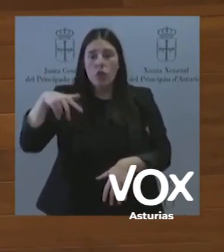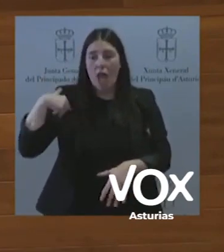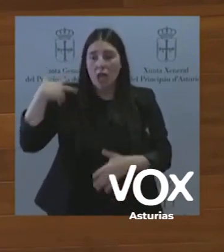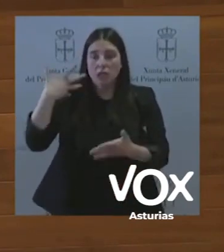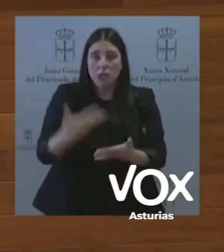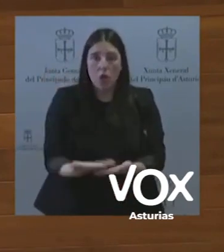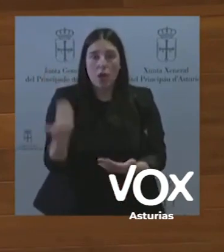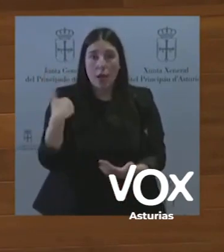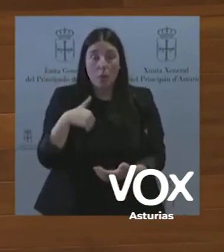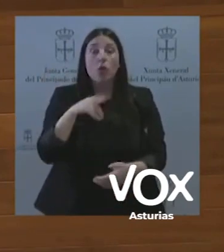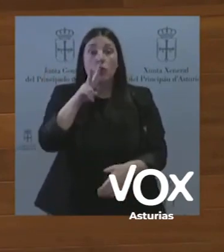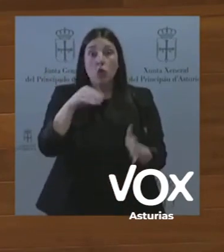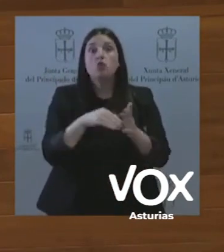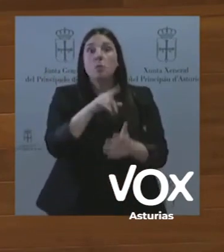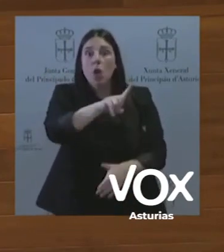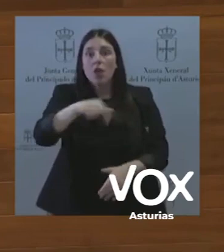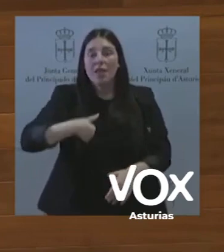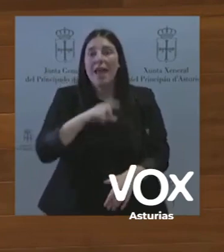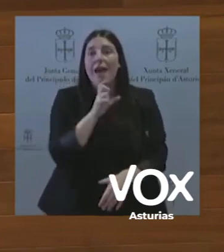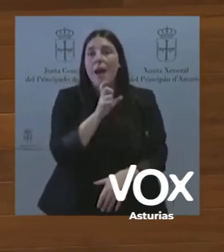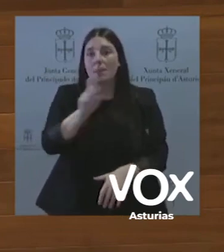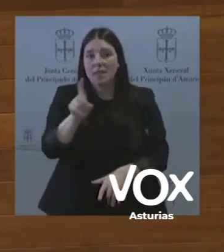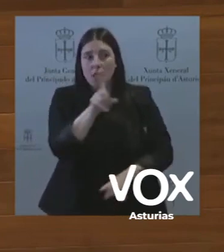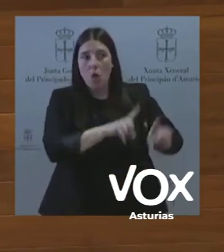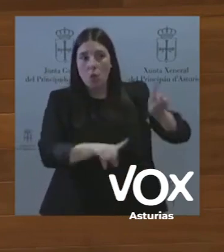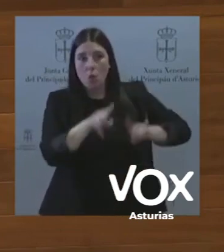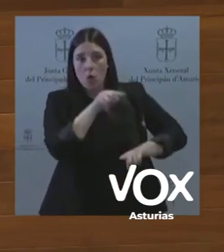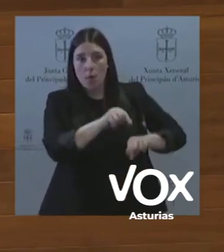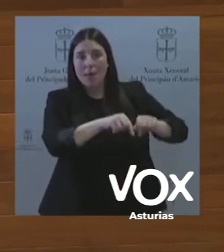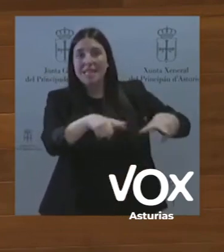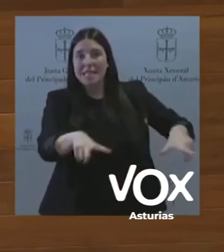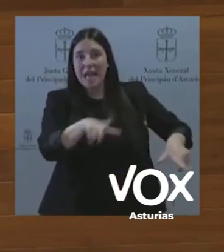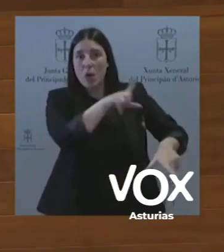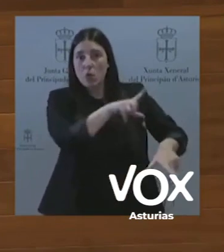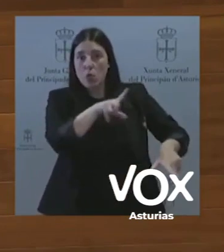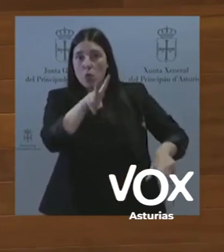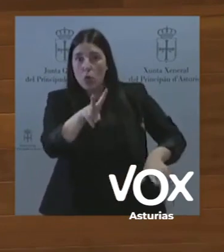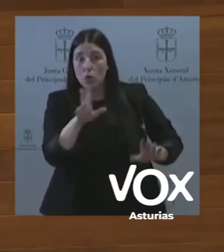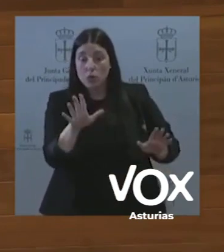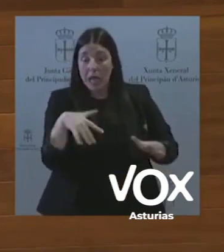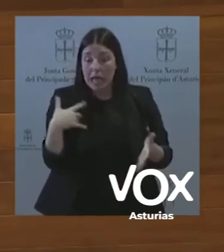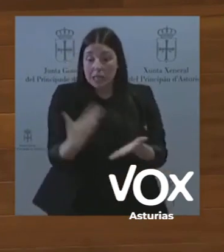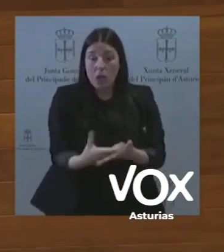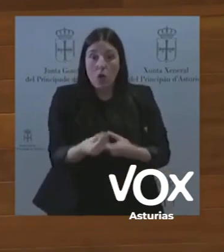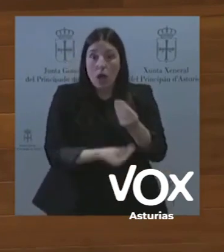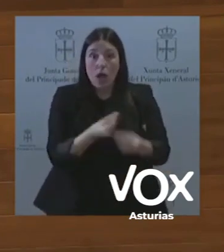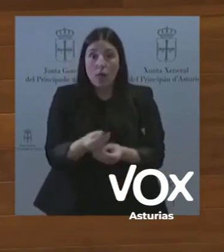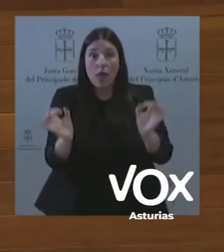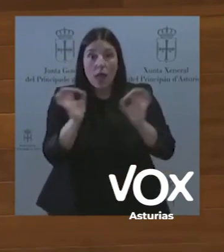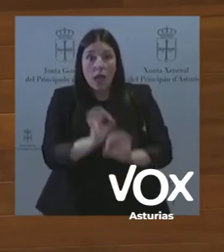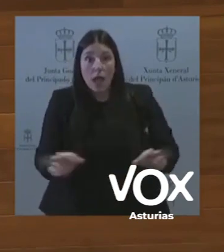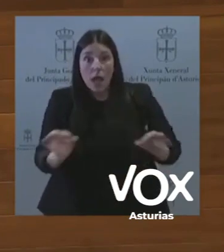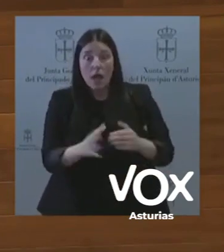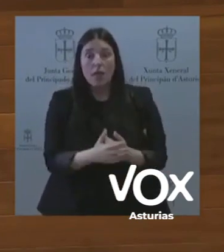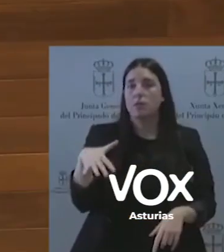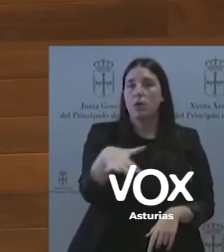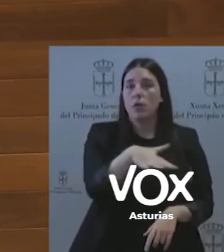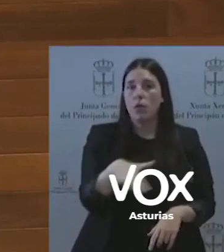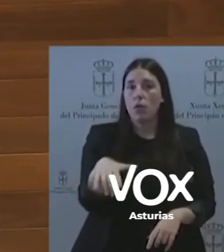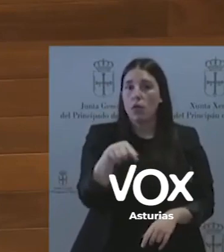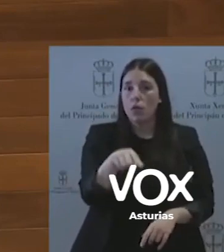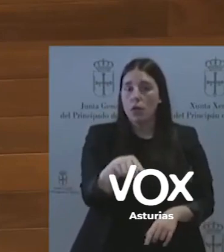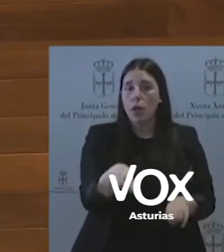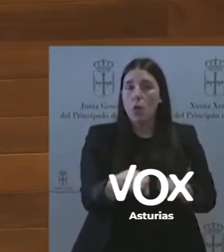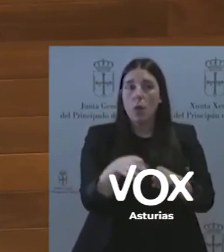el 112, no se haya hecho nada para mejorarla. No se hayan ni siquiera incrementado las dotaciones de presupuesto para personal en seguridad. En